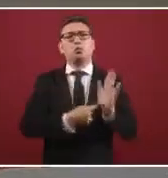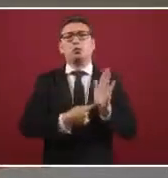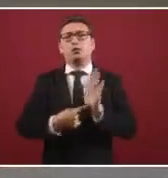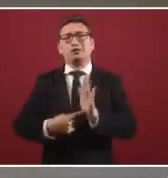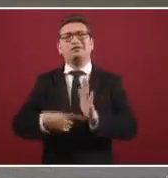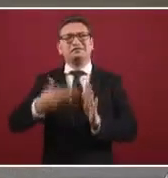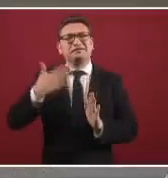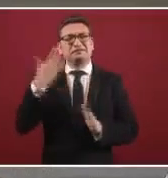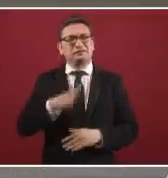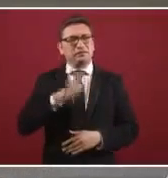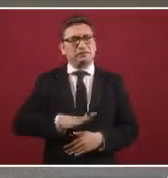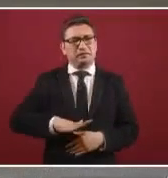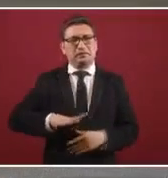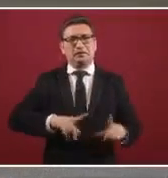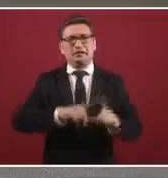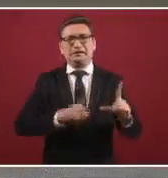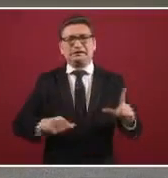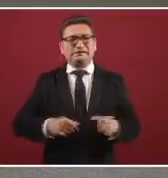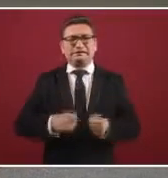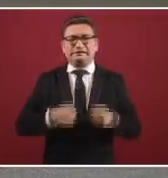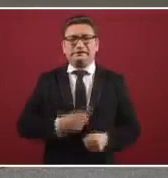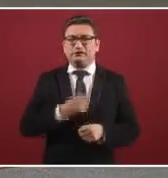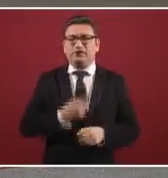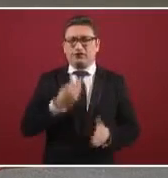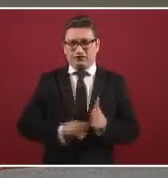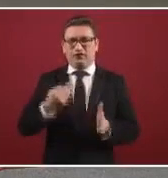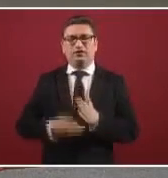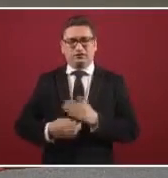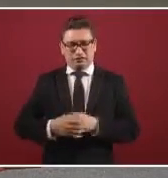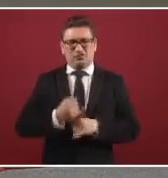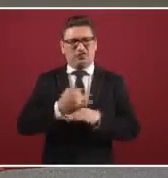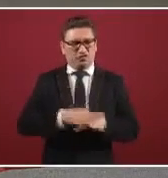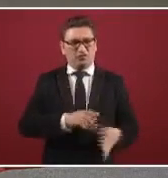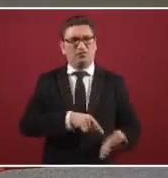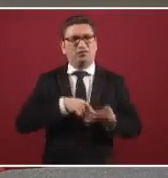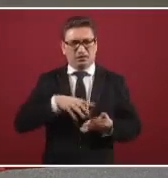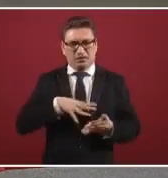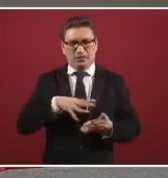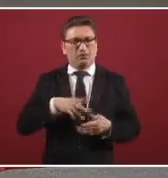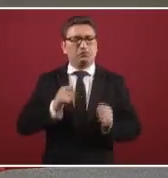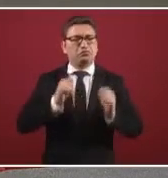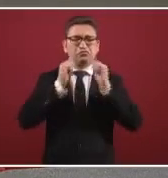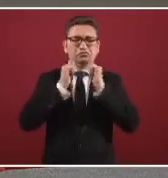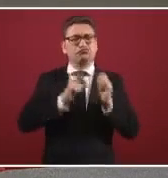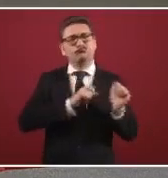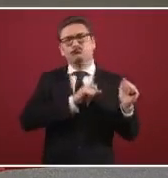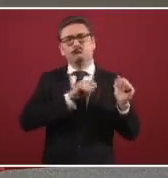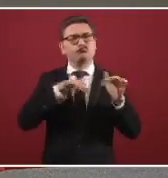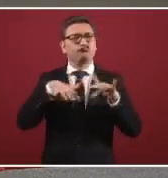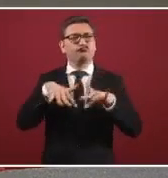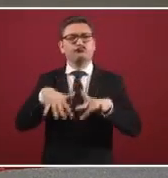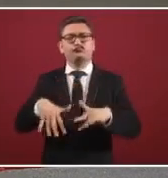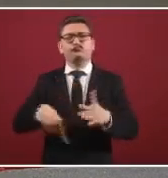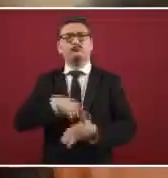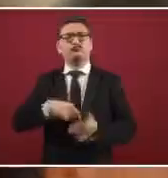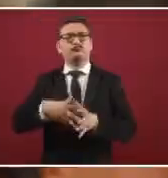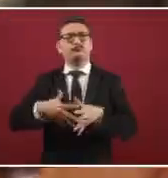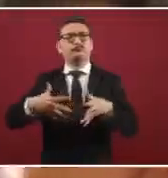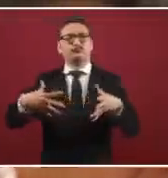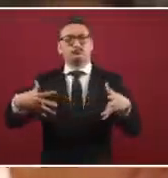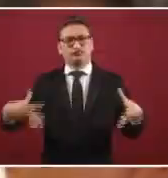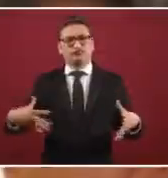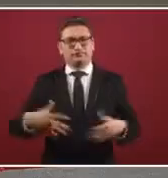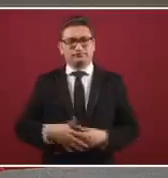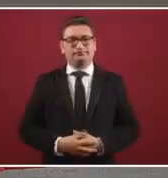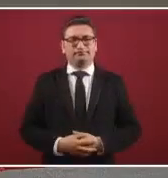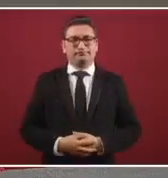y de lo que a usted le lamenta, el tener esos reportes, que se dé una reunión de tal envergadura. Sí,